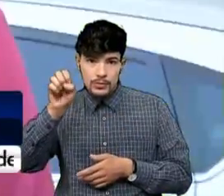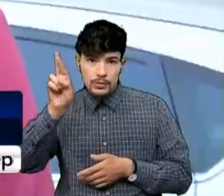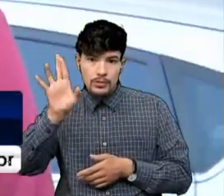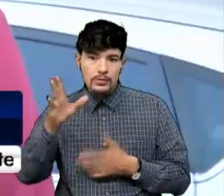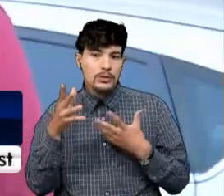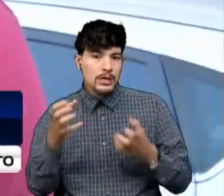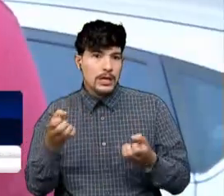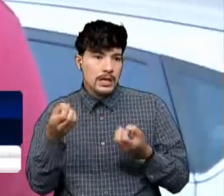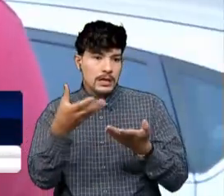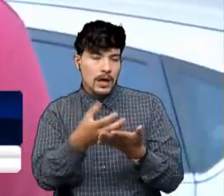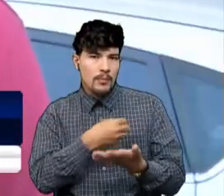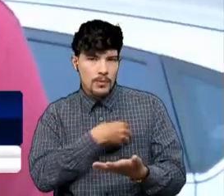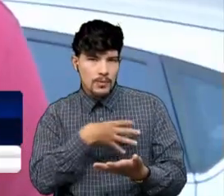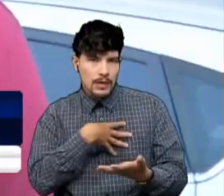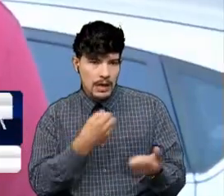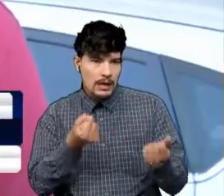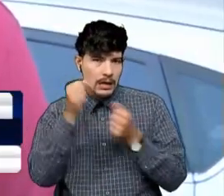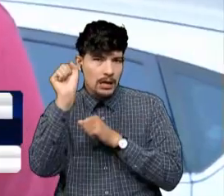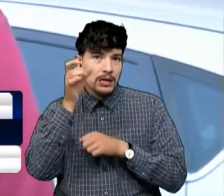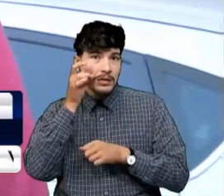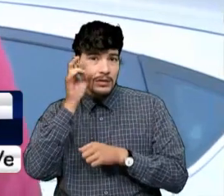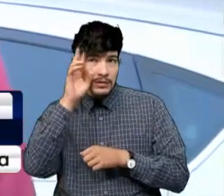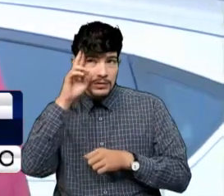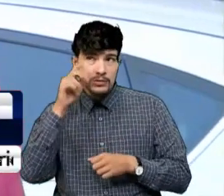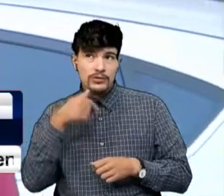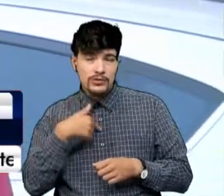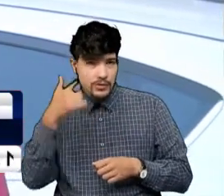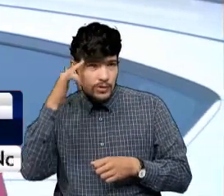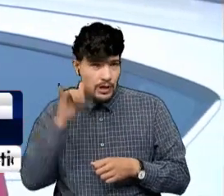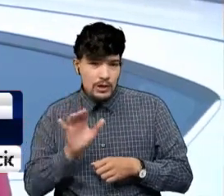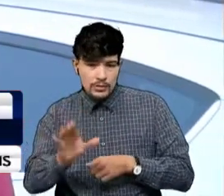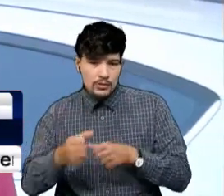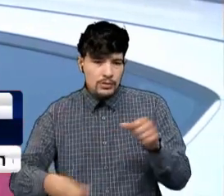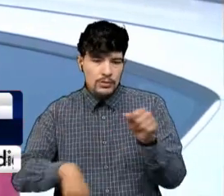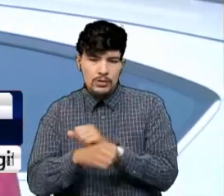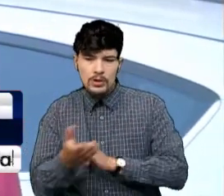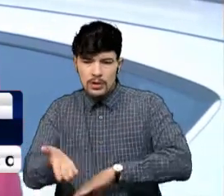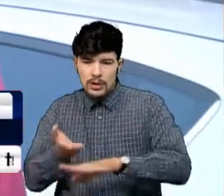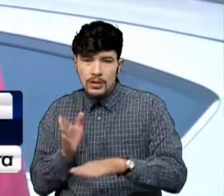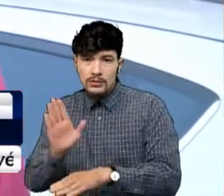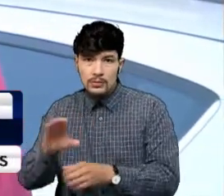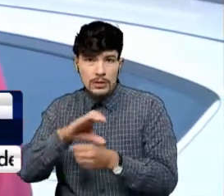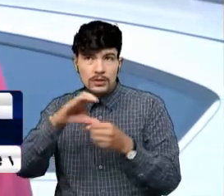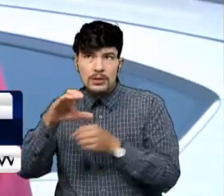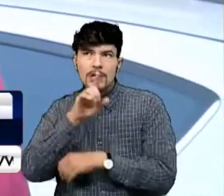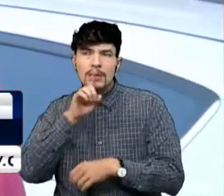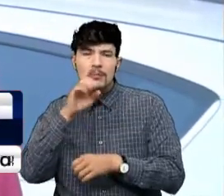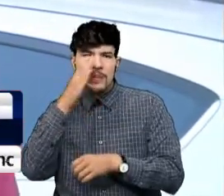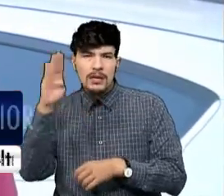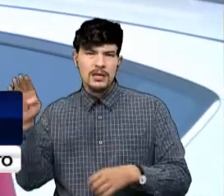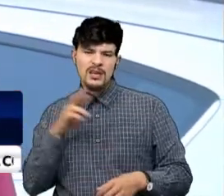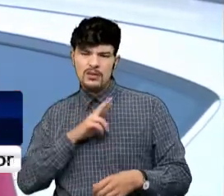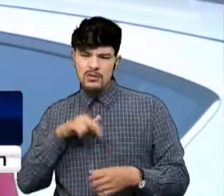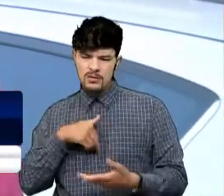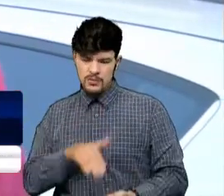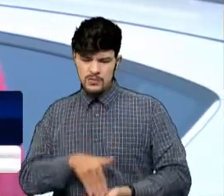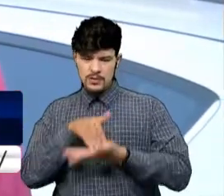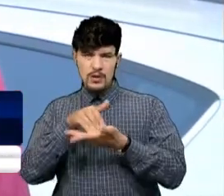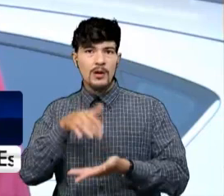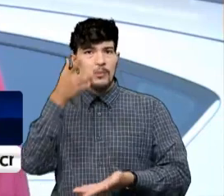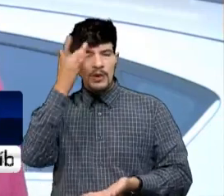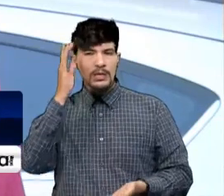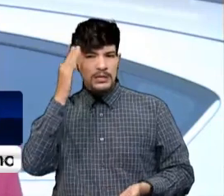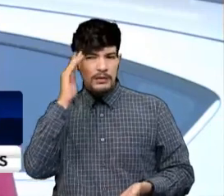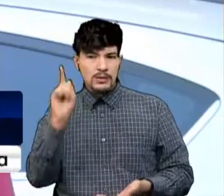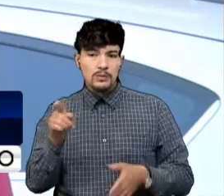creo que va a ser un partido bastante siguiente creo que nos lleva a barranquilla hay que saber pararse bien porque sabemos el